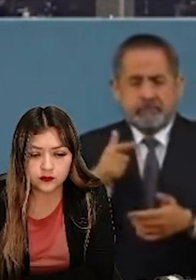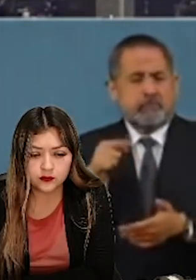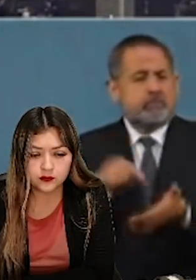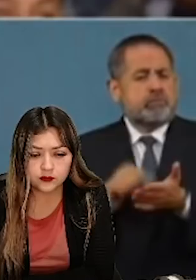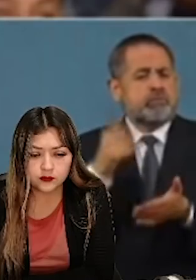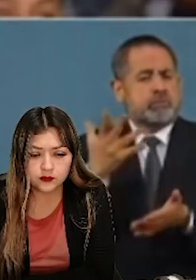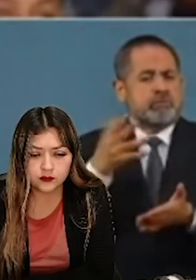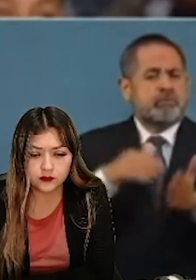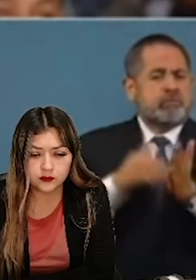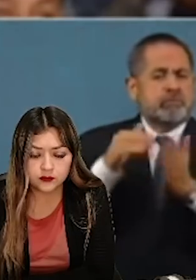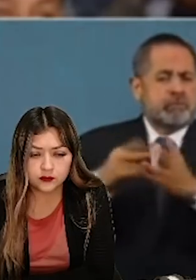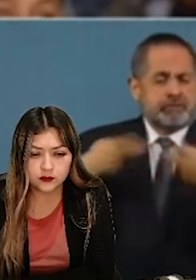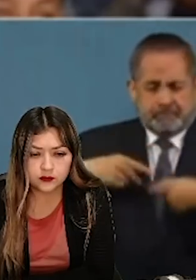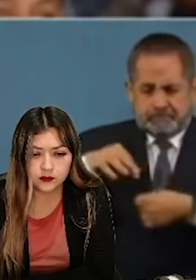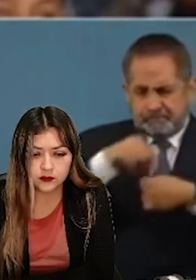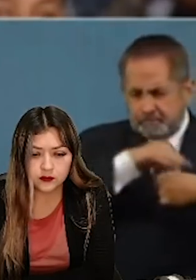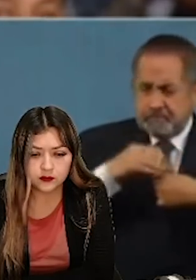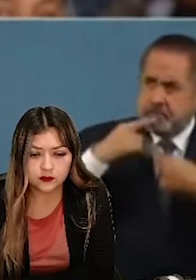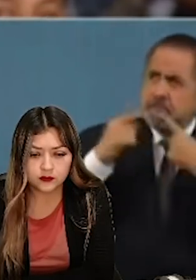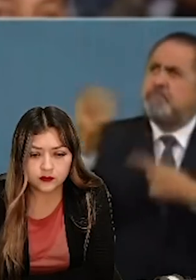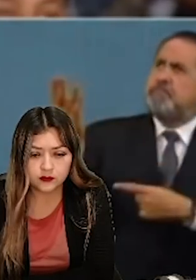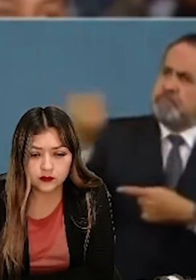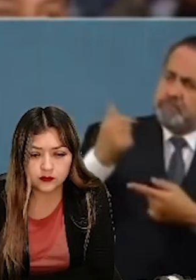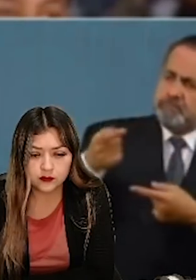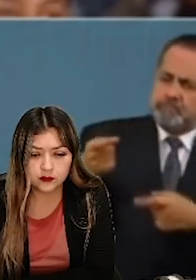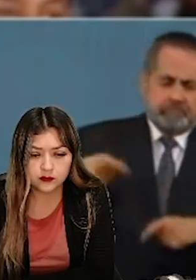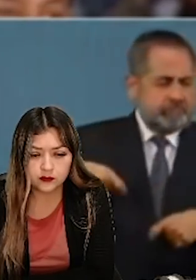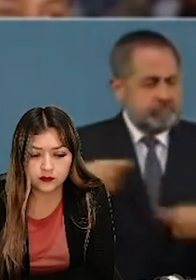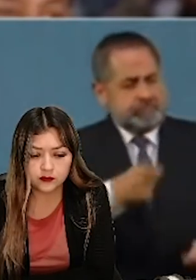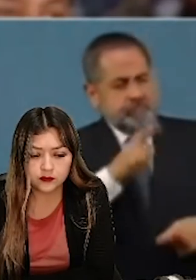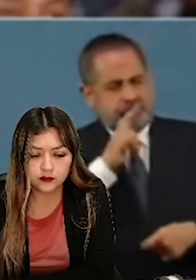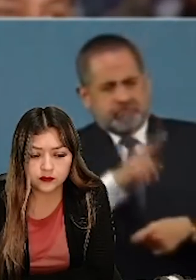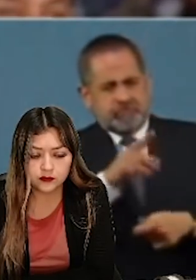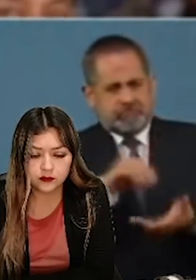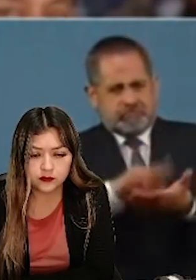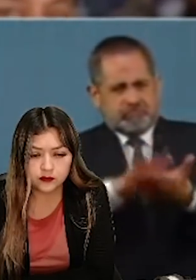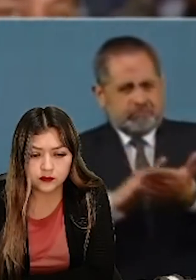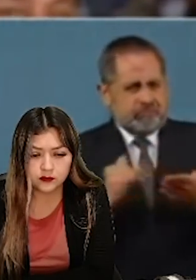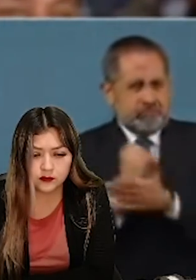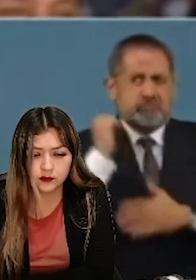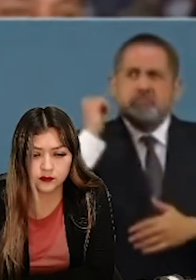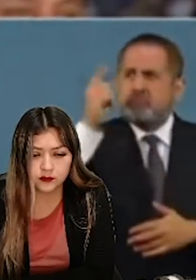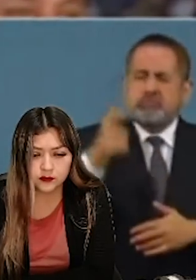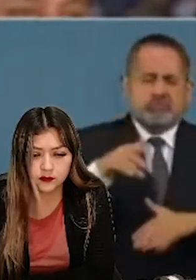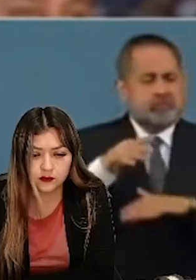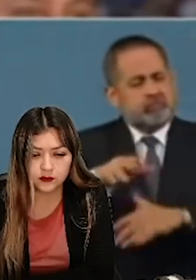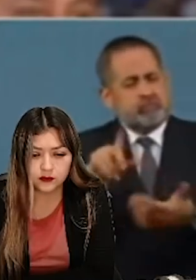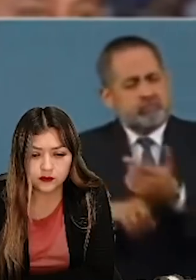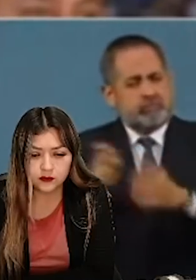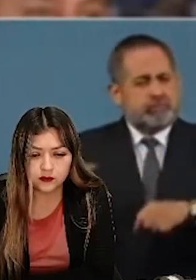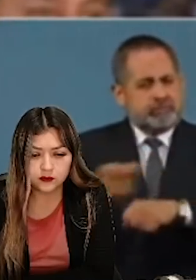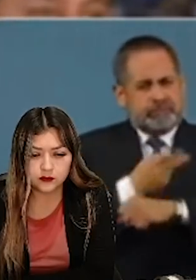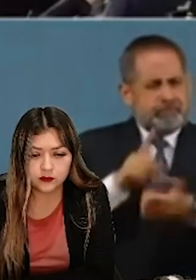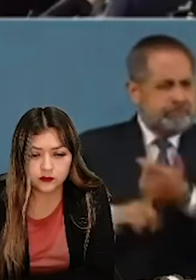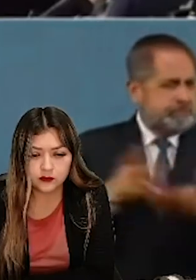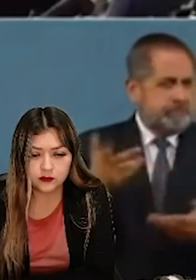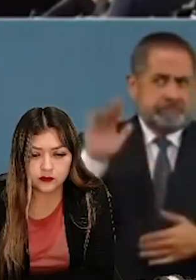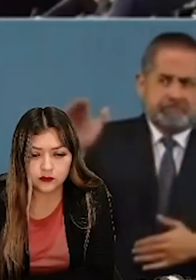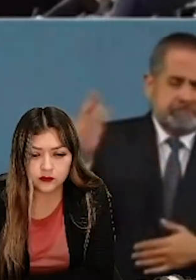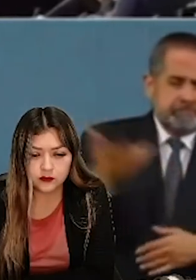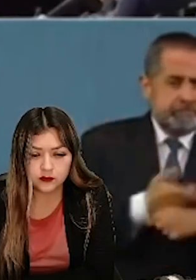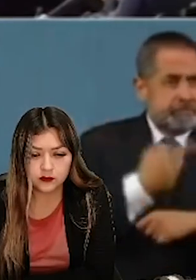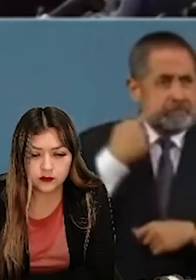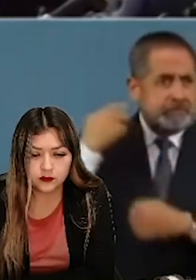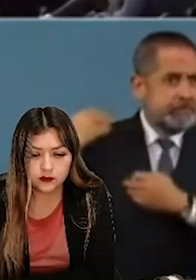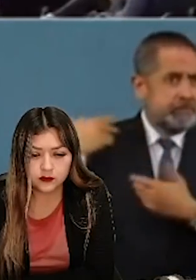millones de personas que votaron en esa consulta, pues que ya diga algo sobre este procedimiento? Lleva